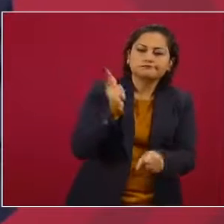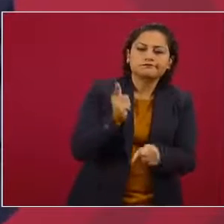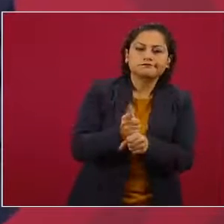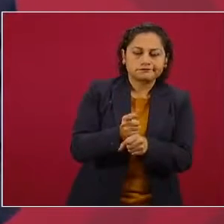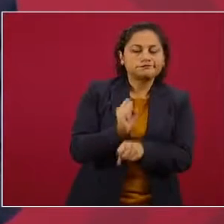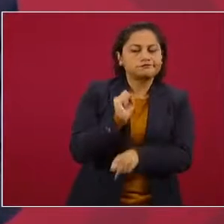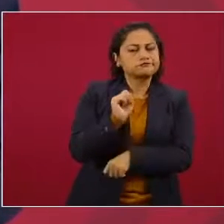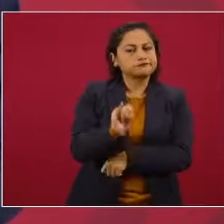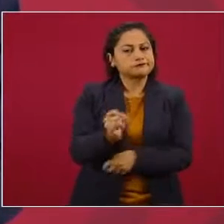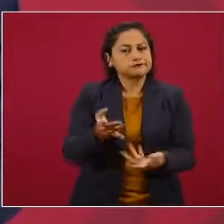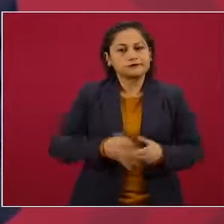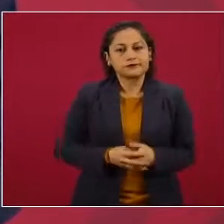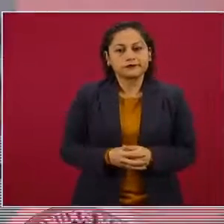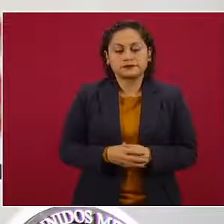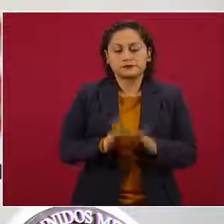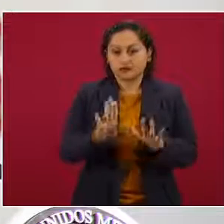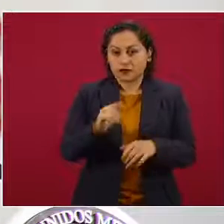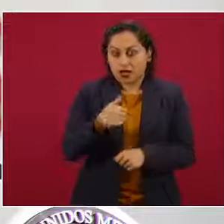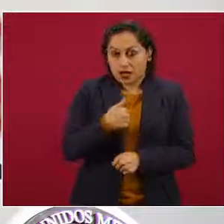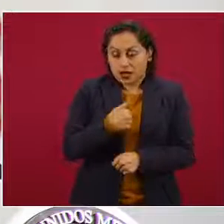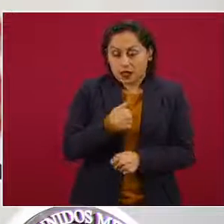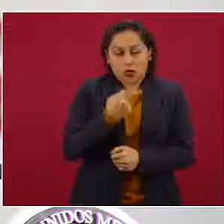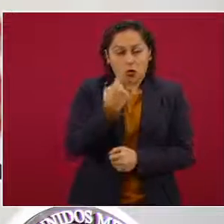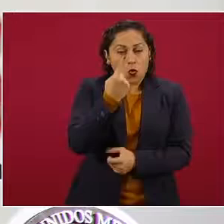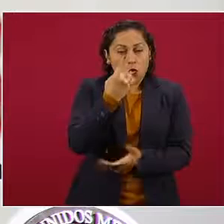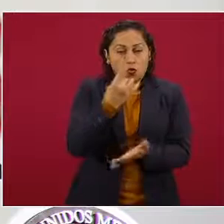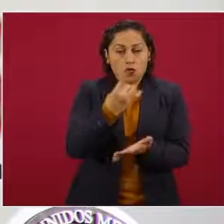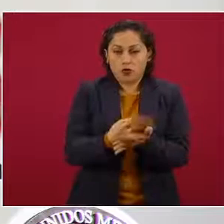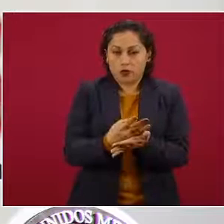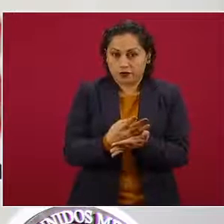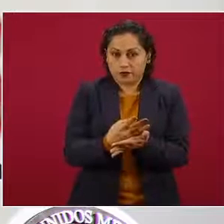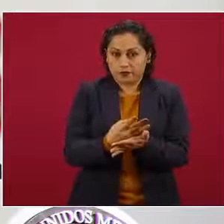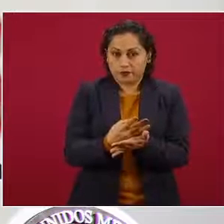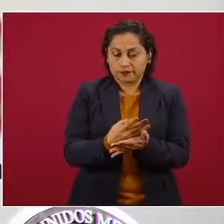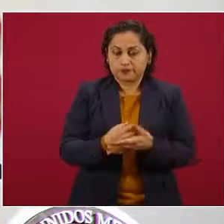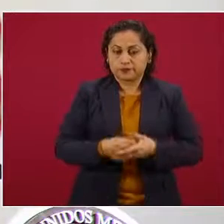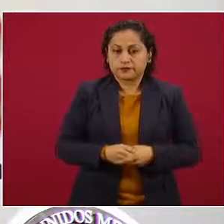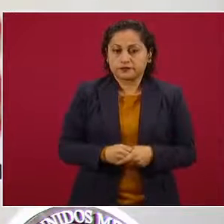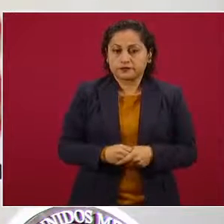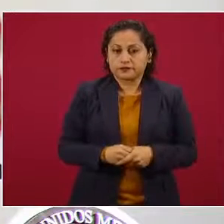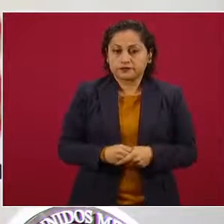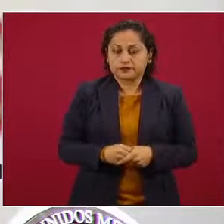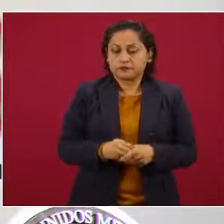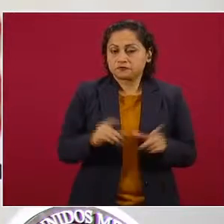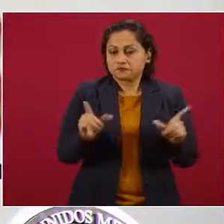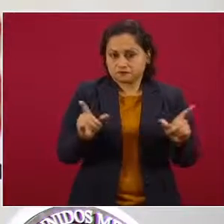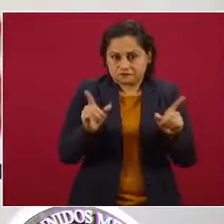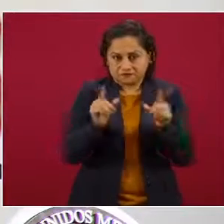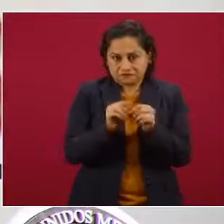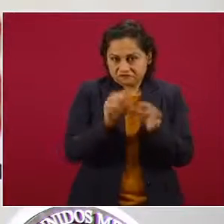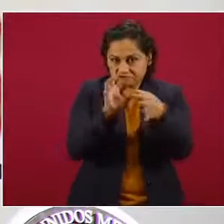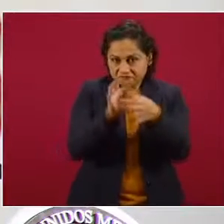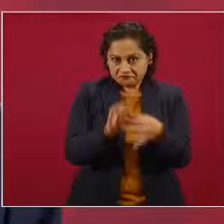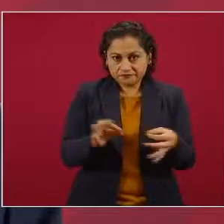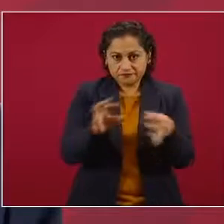Yo nada más aclaro para que no se vaya a